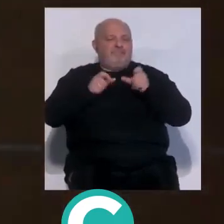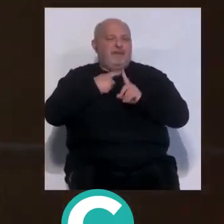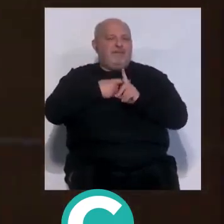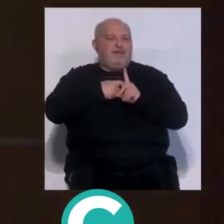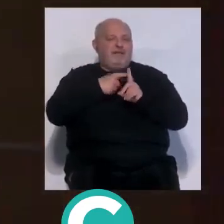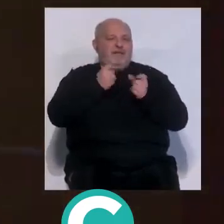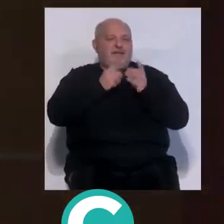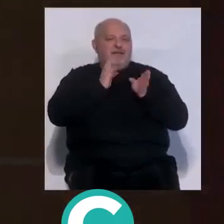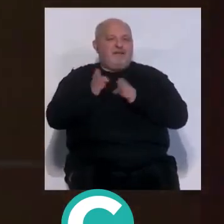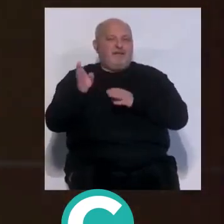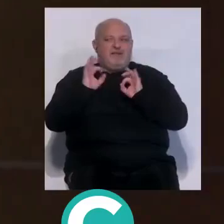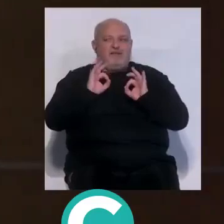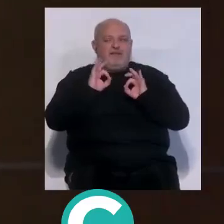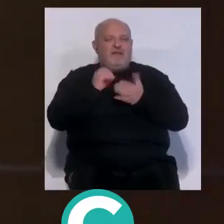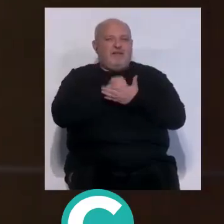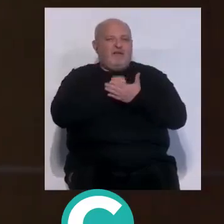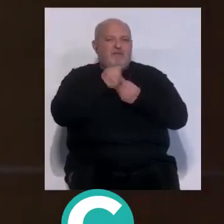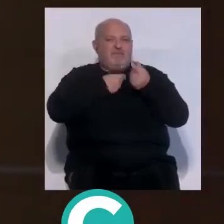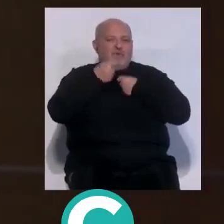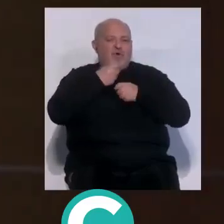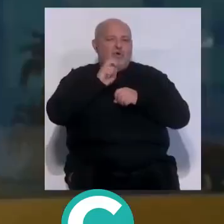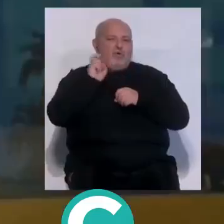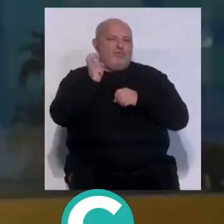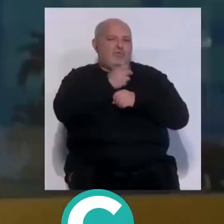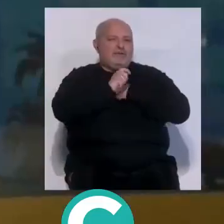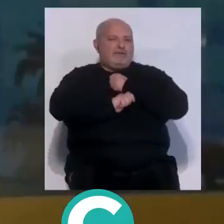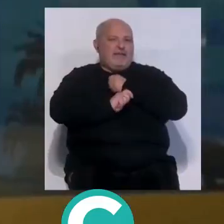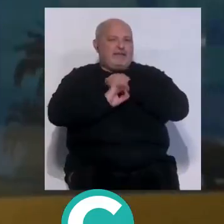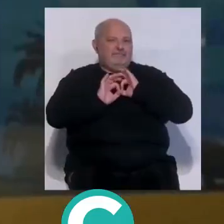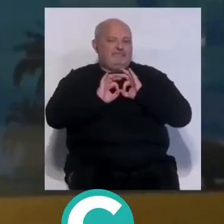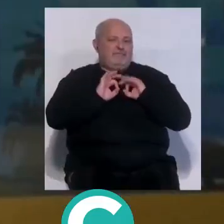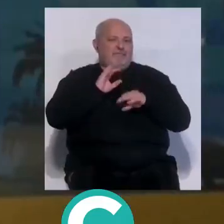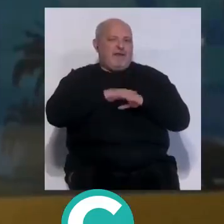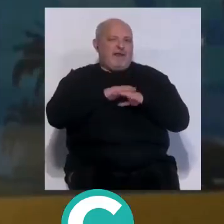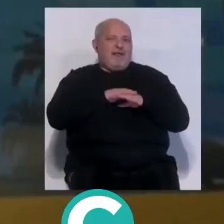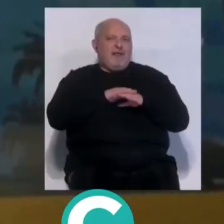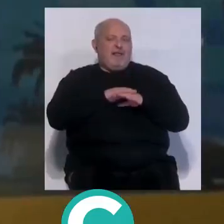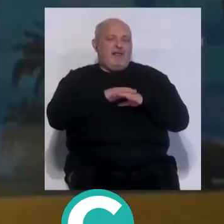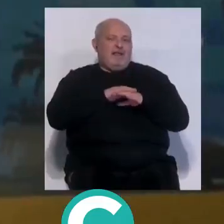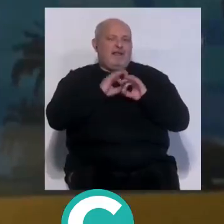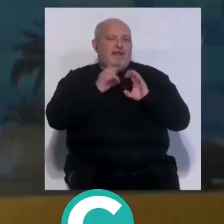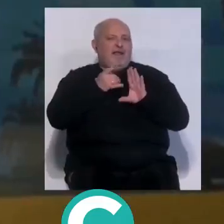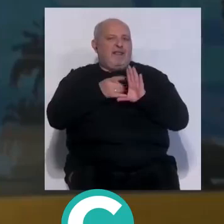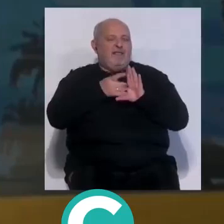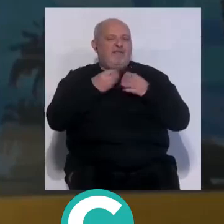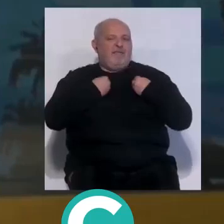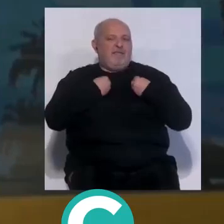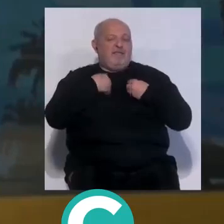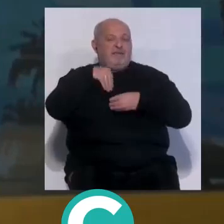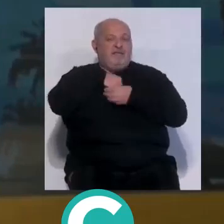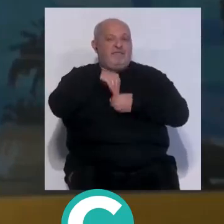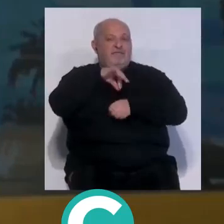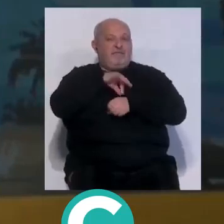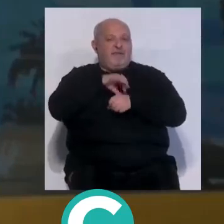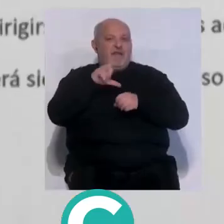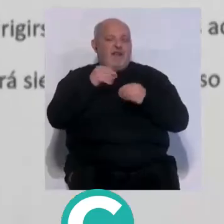de tratamientos farmacológicos como de otras estrategias para que la calidad de vida de los pacientes con esclerosis múltiple